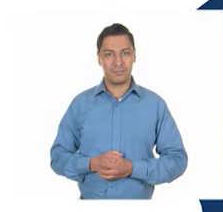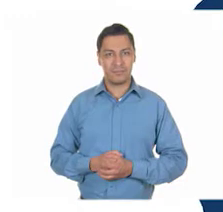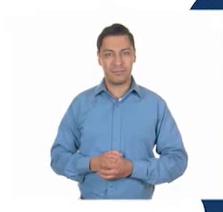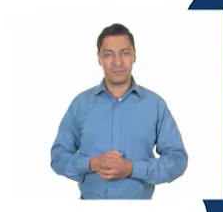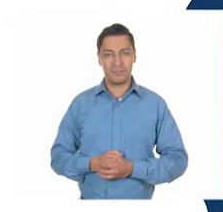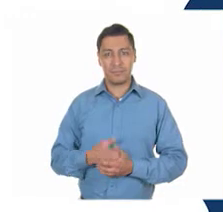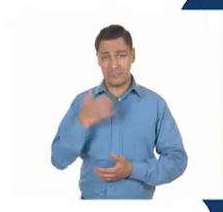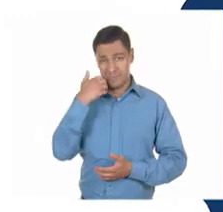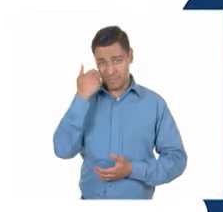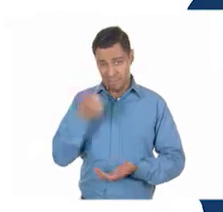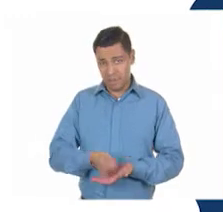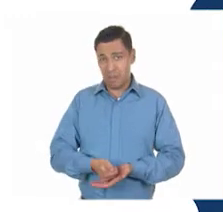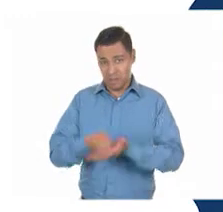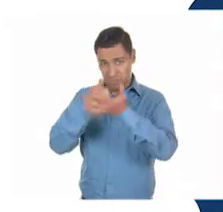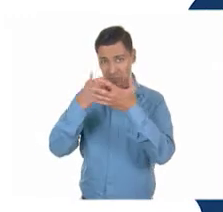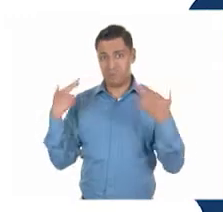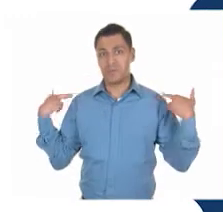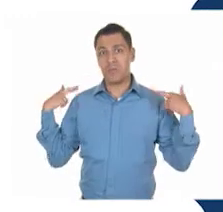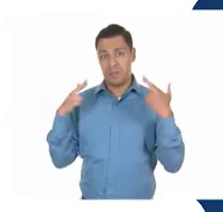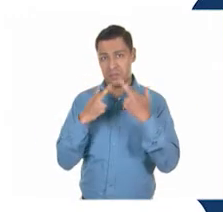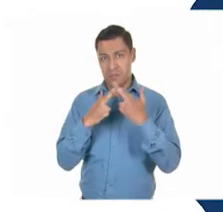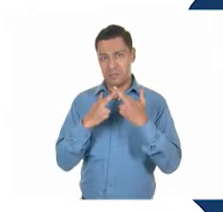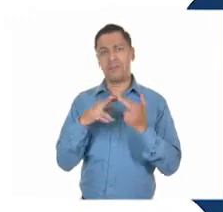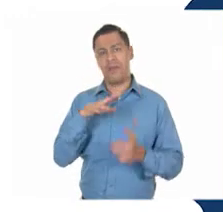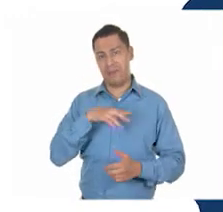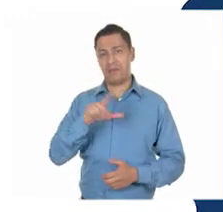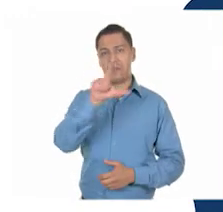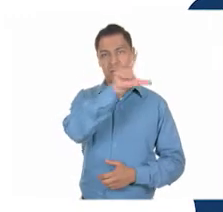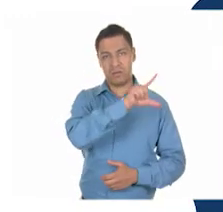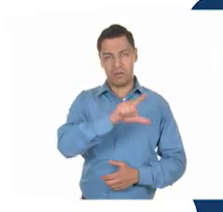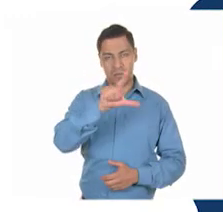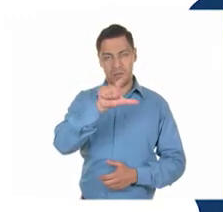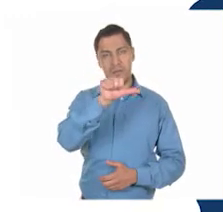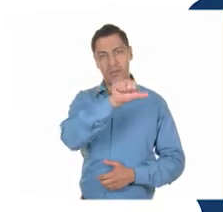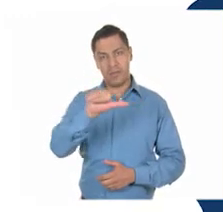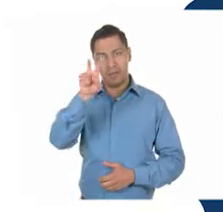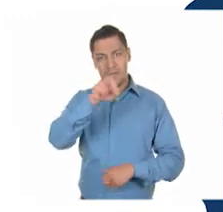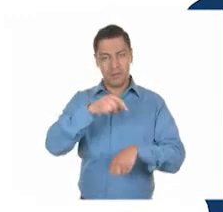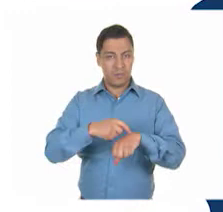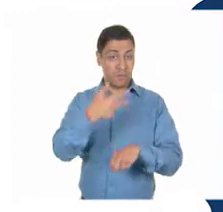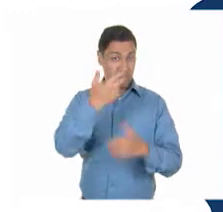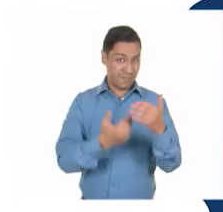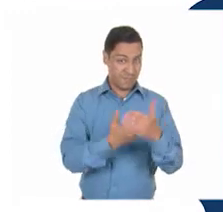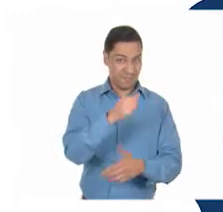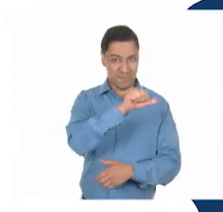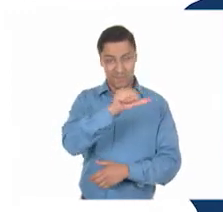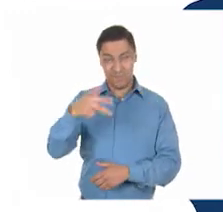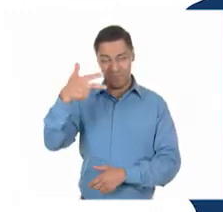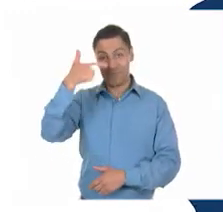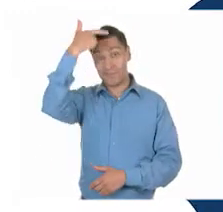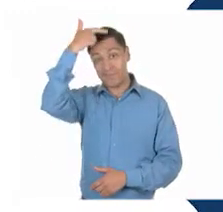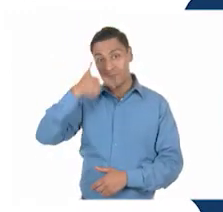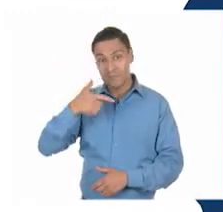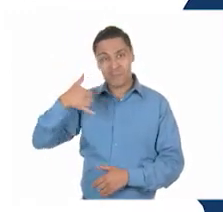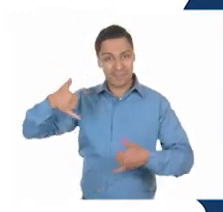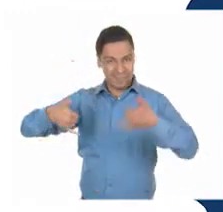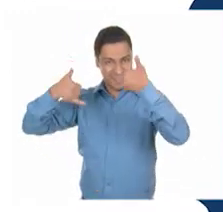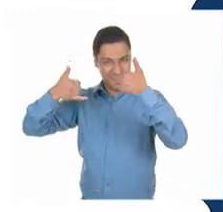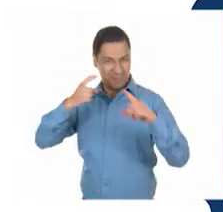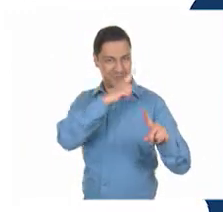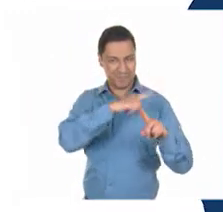Para apoyo pedagógico, hay maestras y maestros de lunes a viernes de 8 a 20 horas en el teléfono